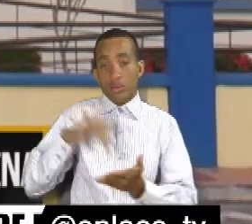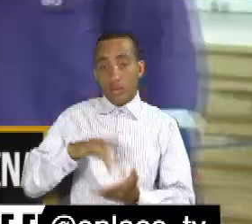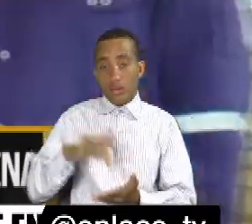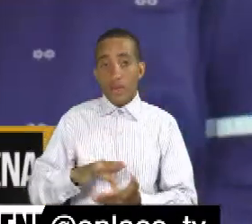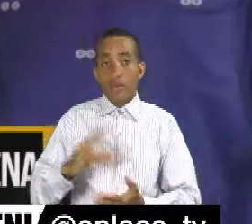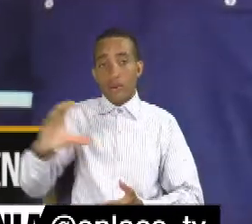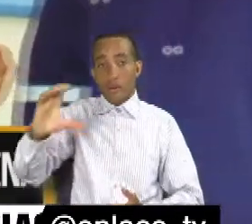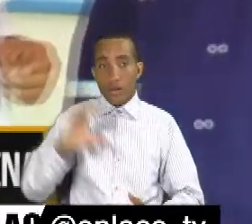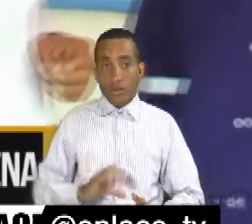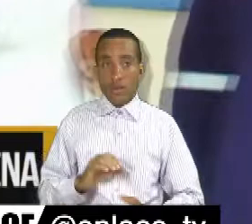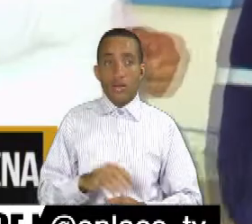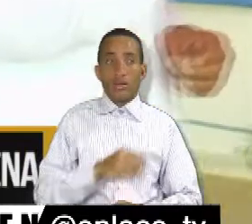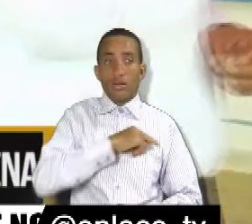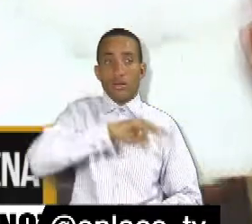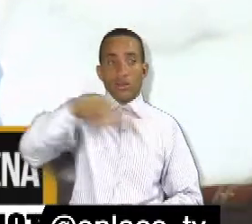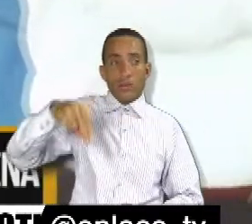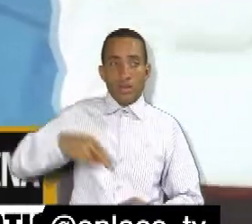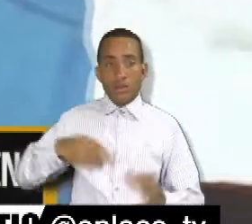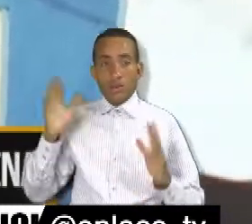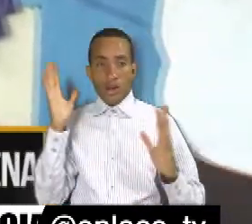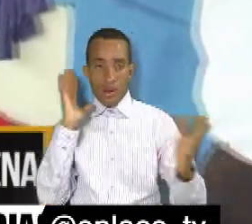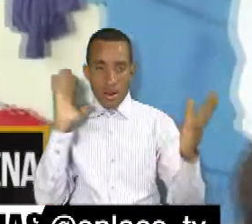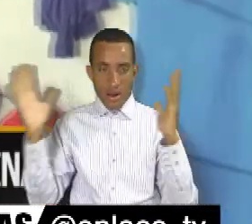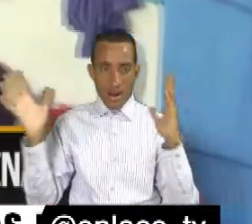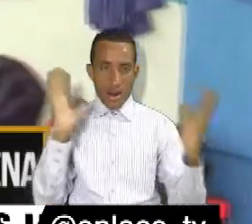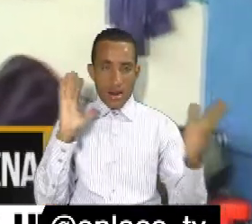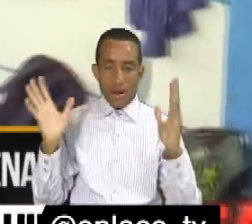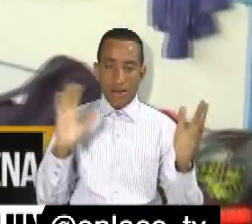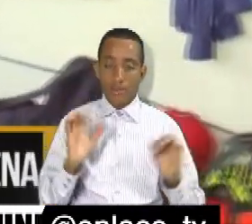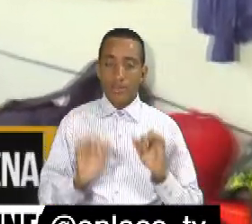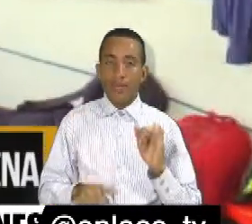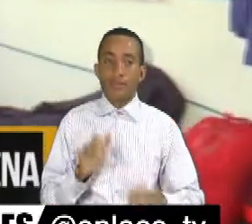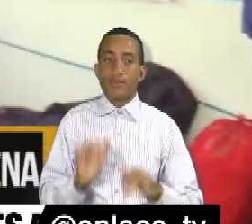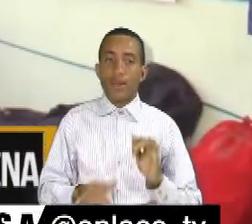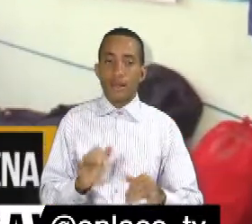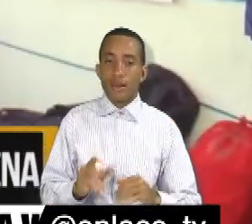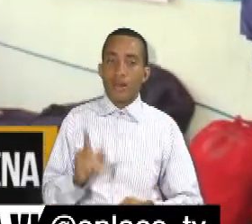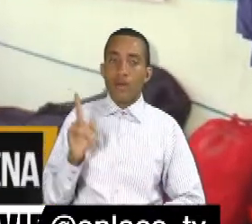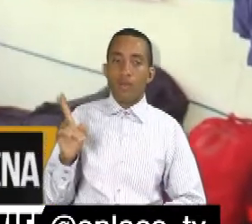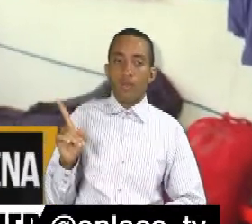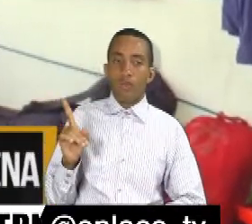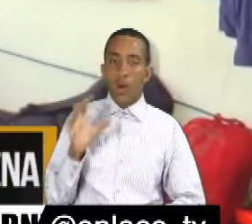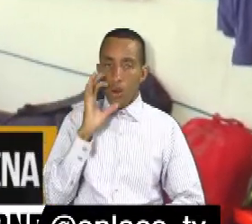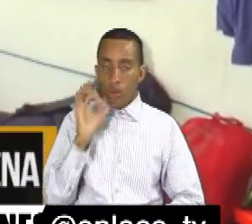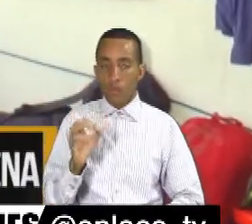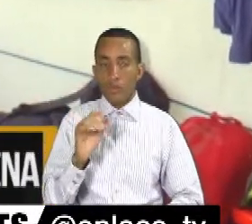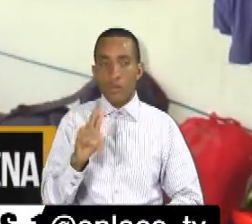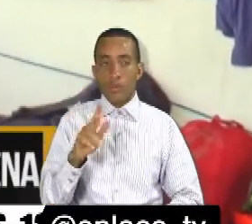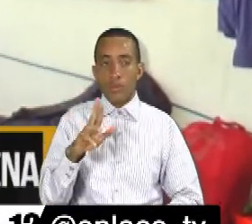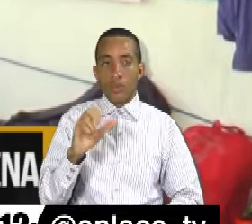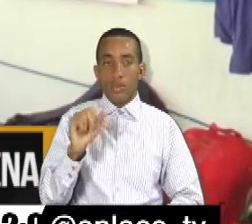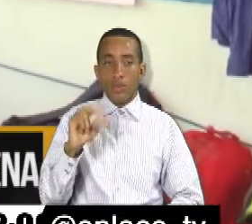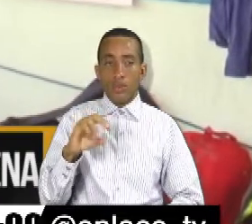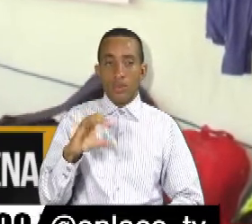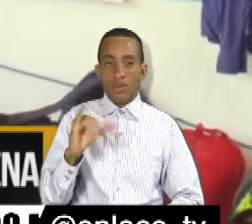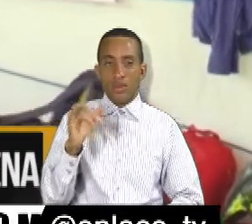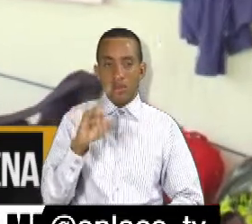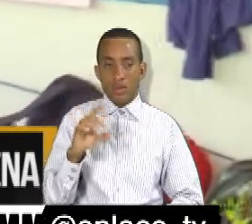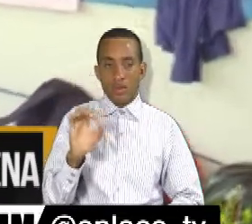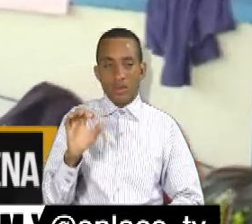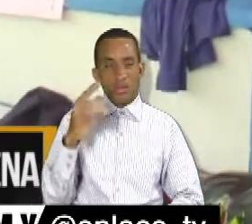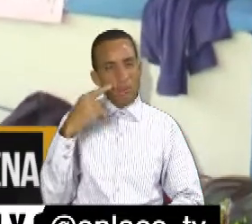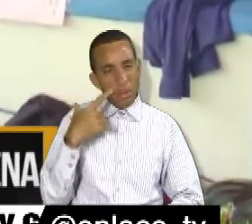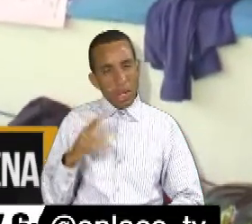Sí, nosotros estuvimos hablando con el secretario que está acá, el señor Francisco, tengo entendido que llama ahí, y él nos